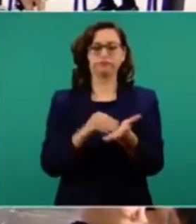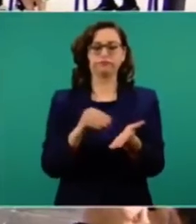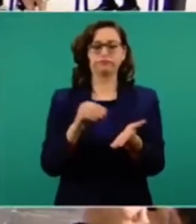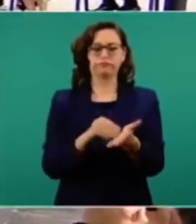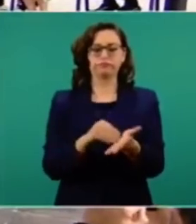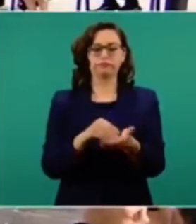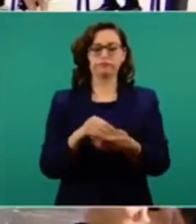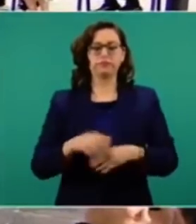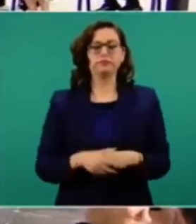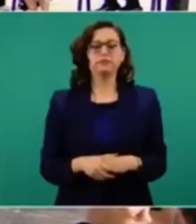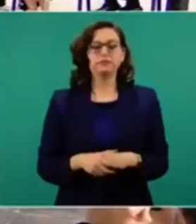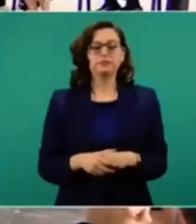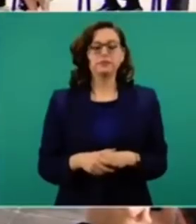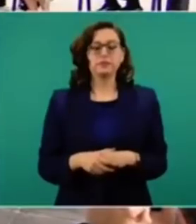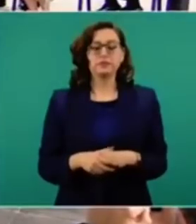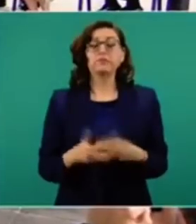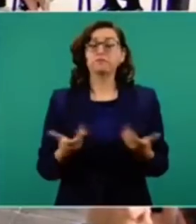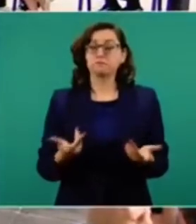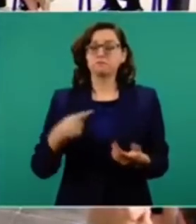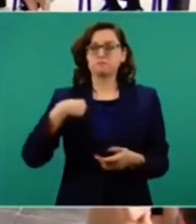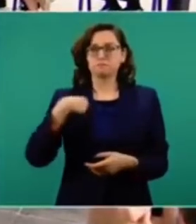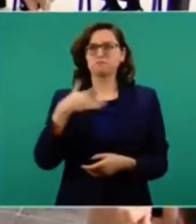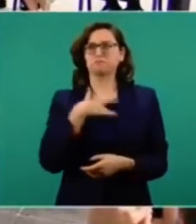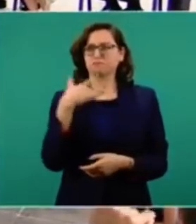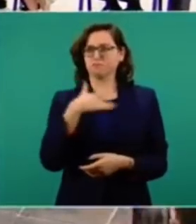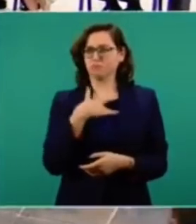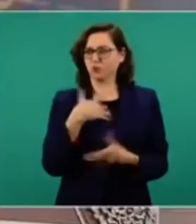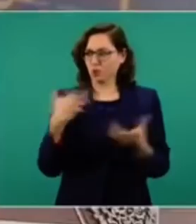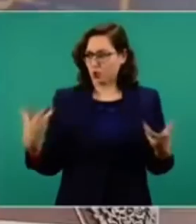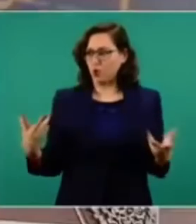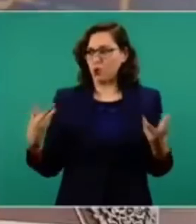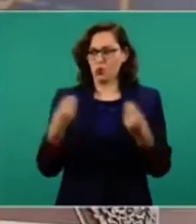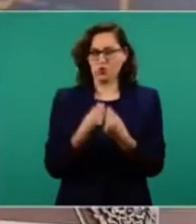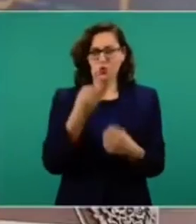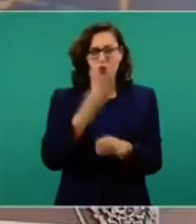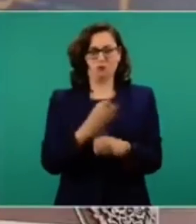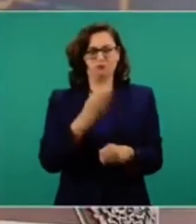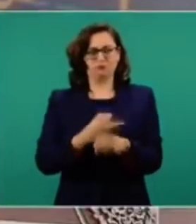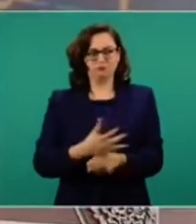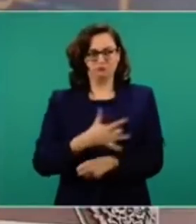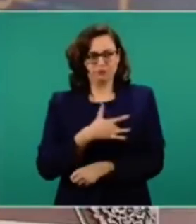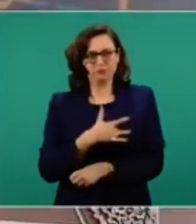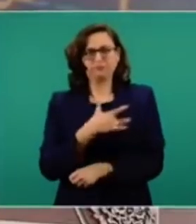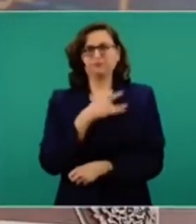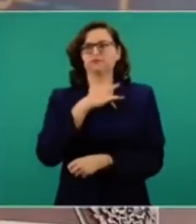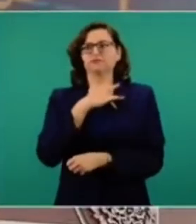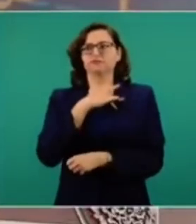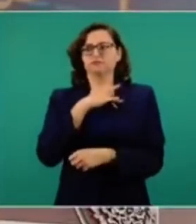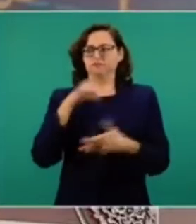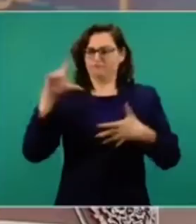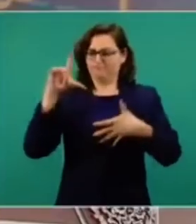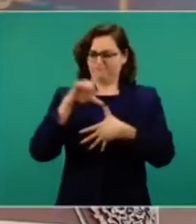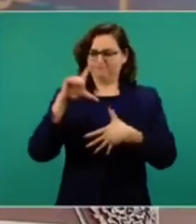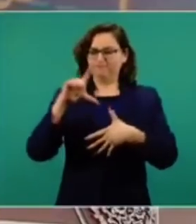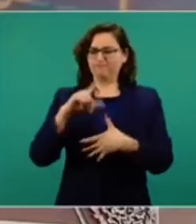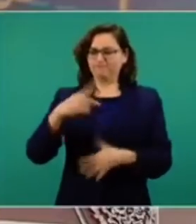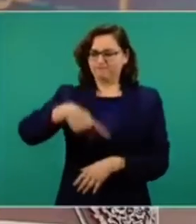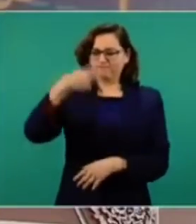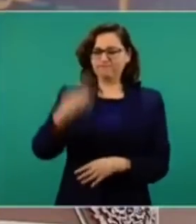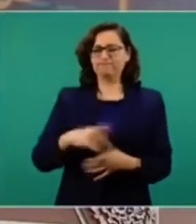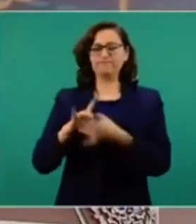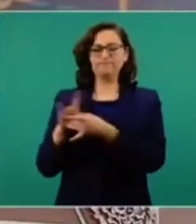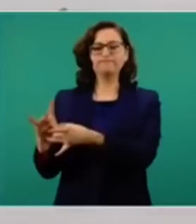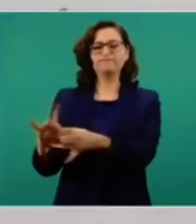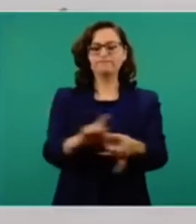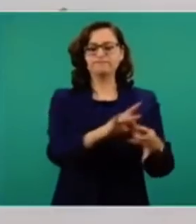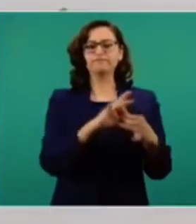fascinante metrópole. Revivo junto a ustedes el sentimiento que nos une como latinoamericanos, que